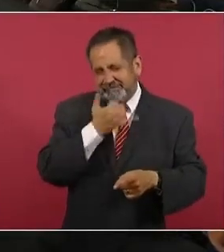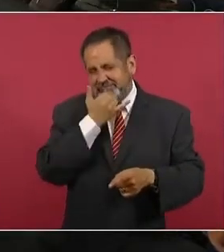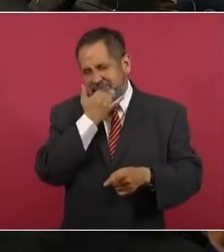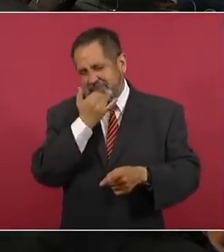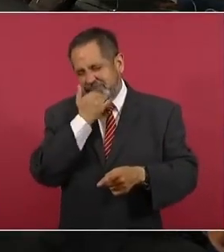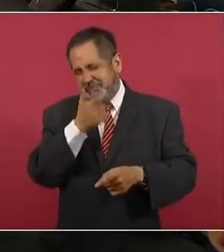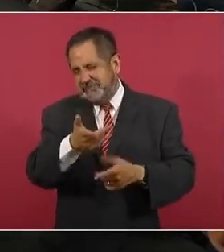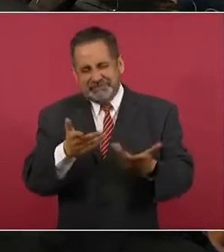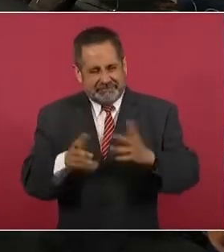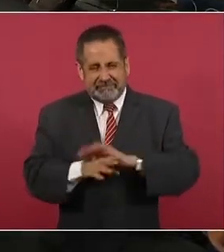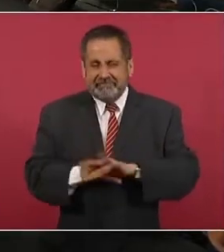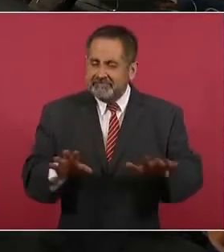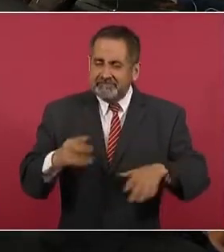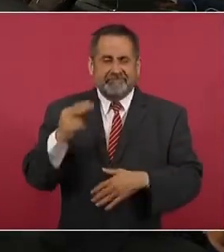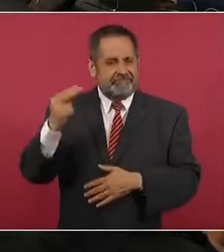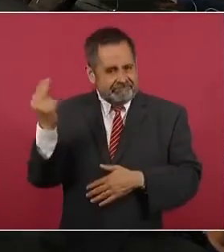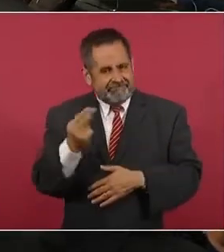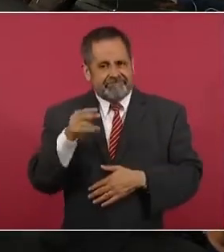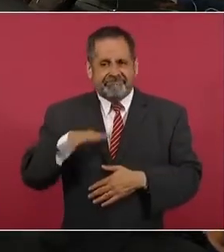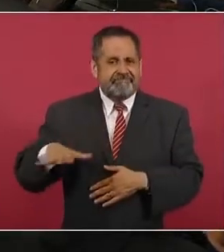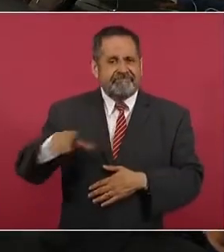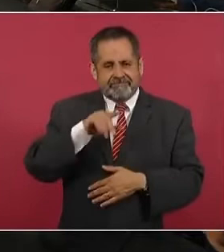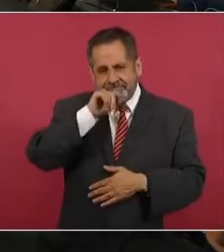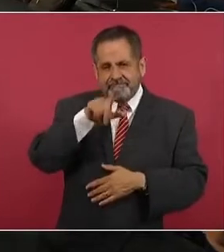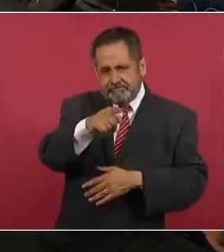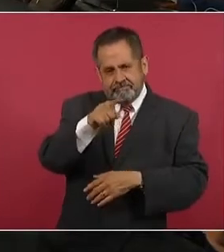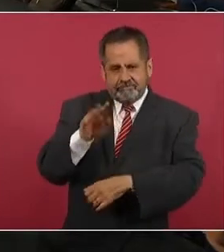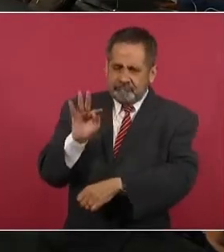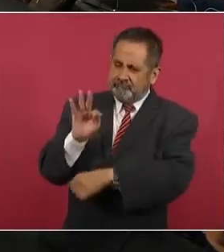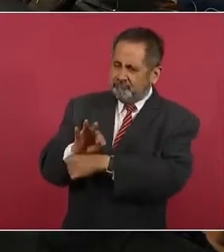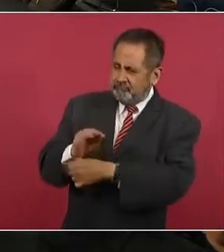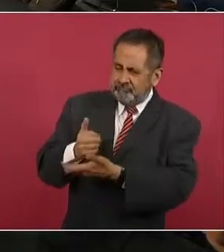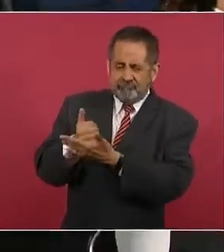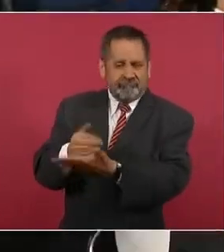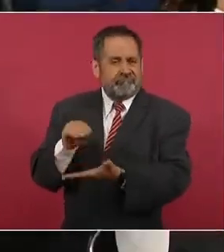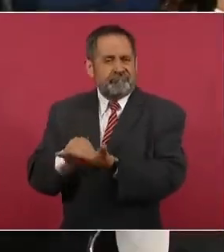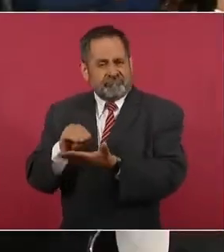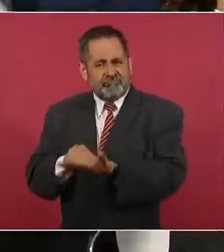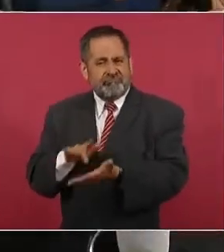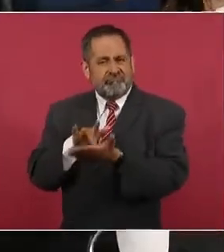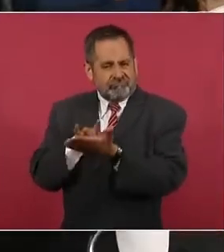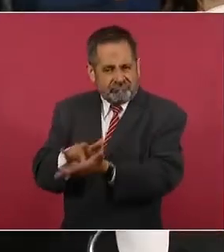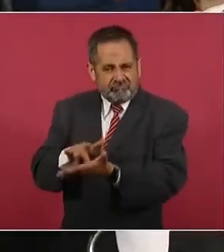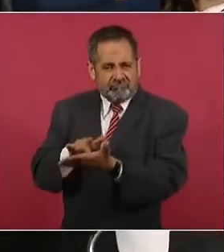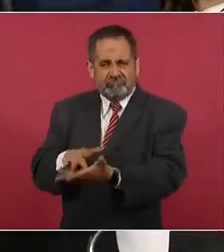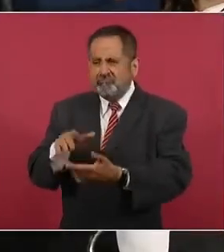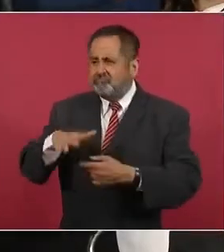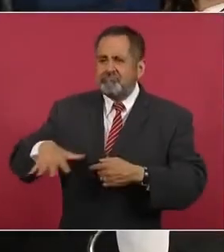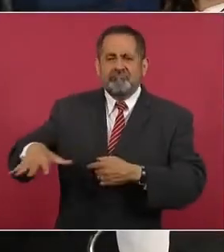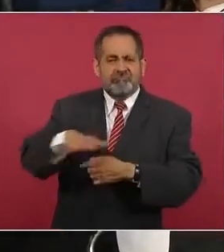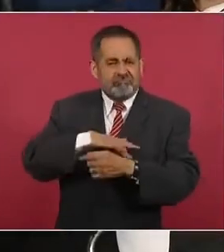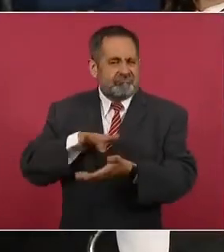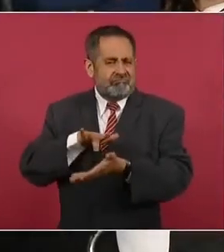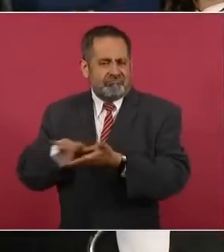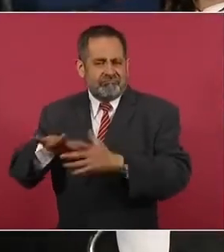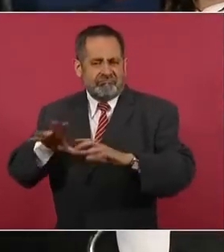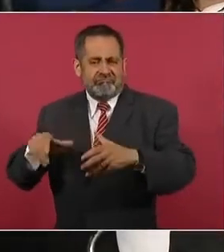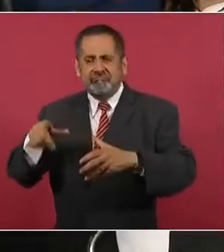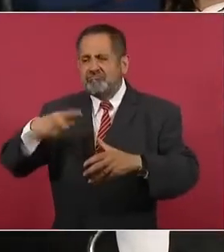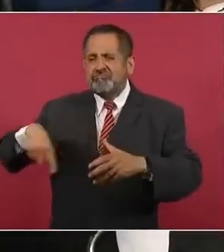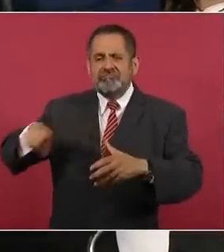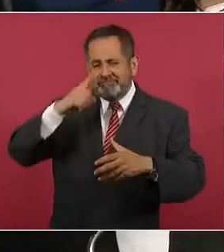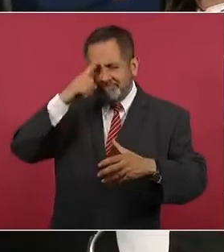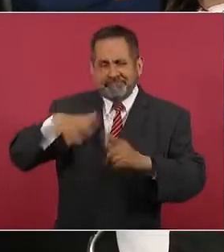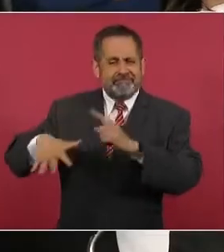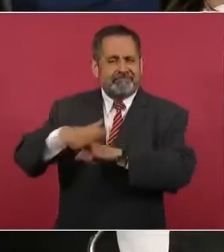Jalisco. Requerimos, presidente, su respaldo, que continúe ese respaldo para el medio ambiente y para otras cosas